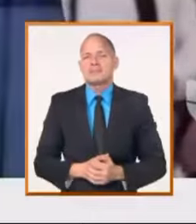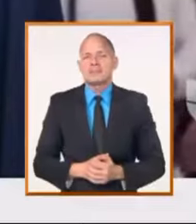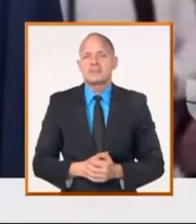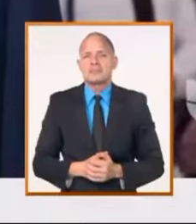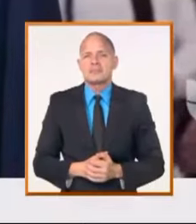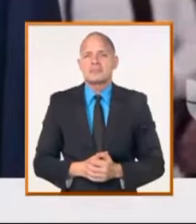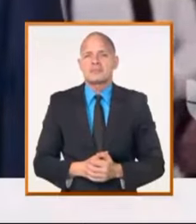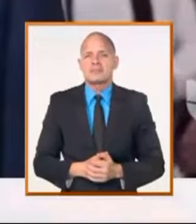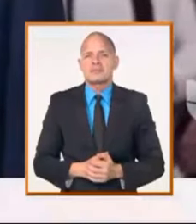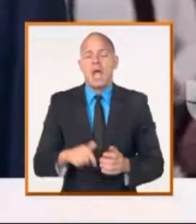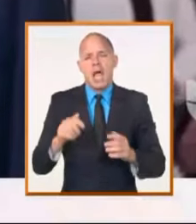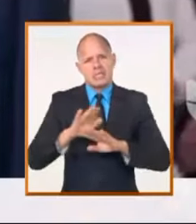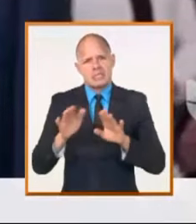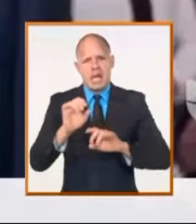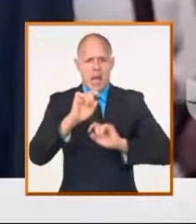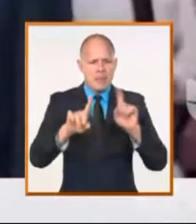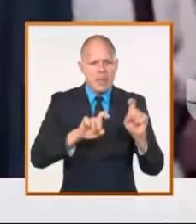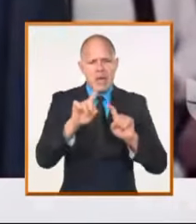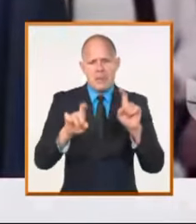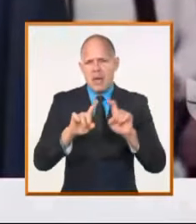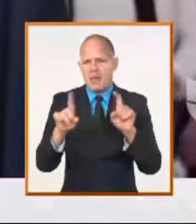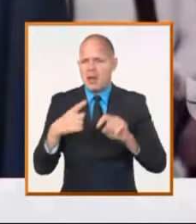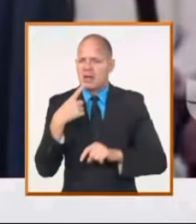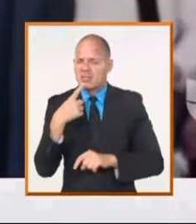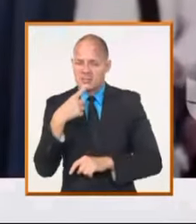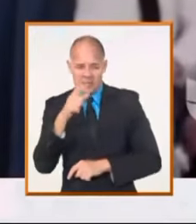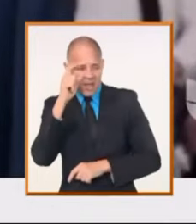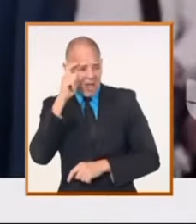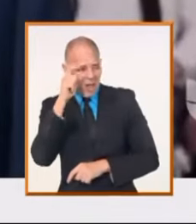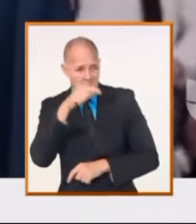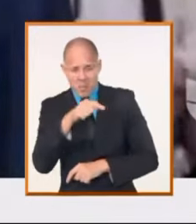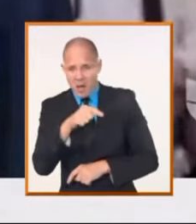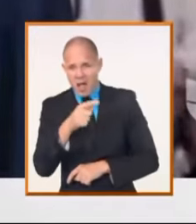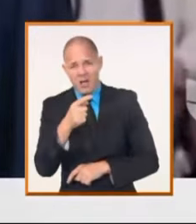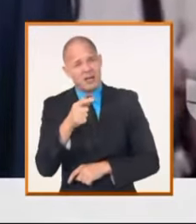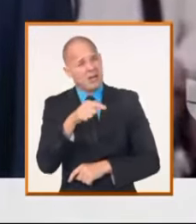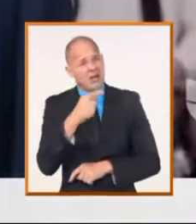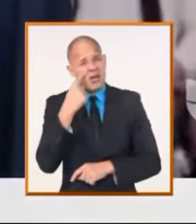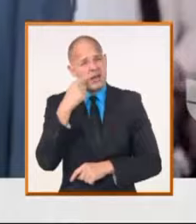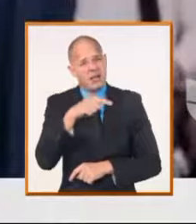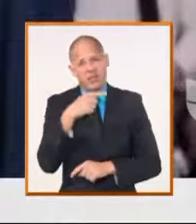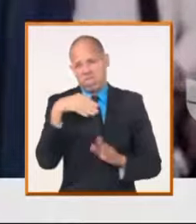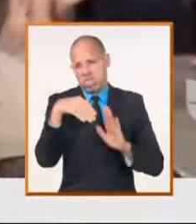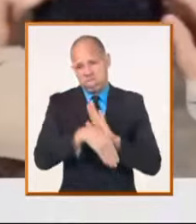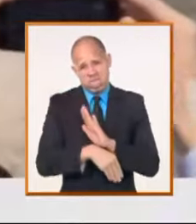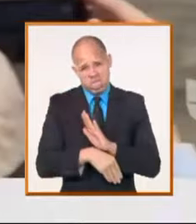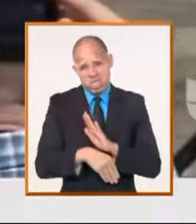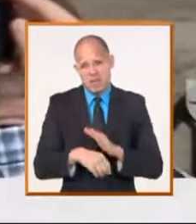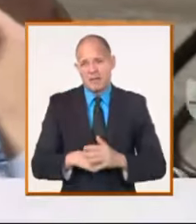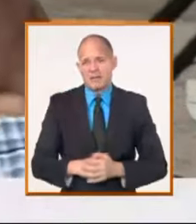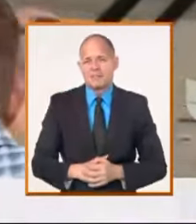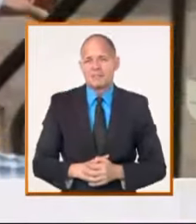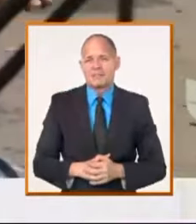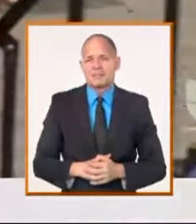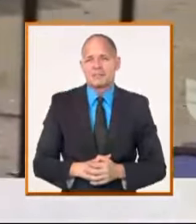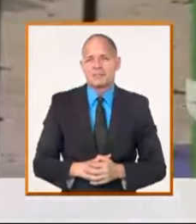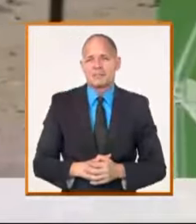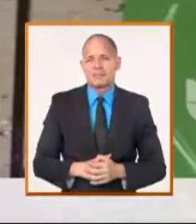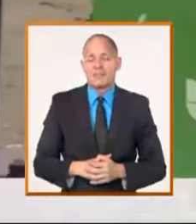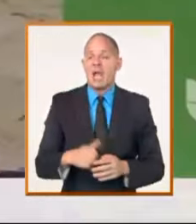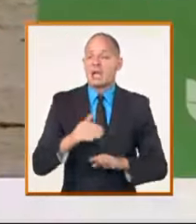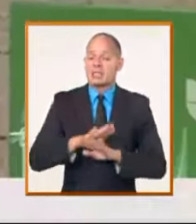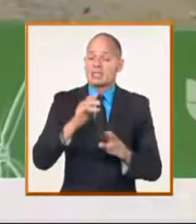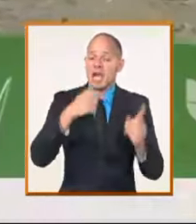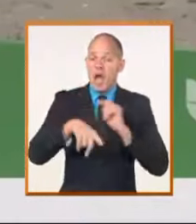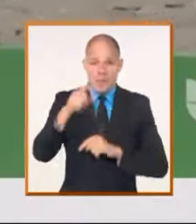Sus números en las encuestas son terribles. Trump arremetió contra el presidente al salir de la corte en Nueva York. La campaña de Biden le